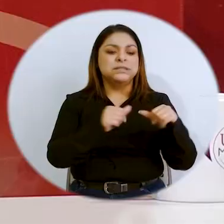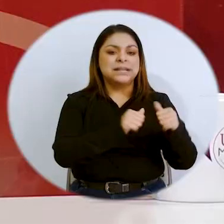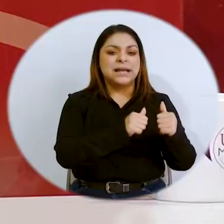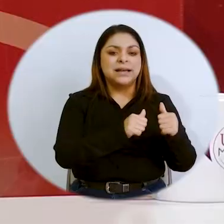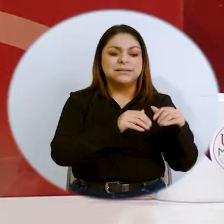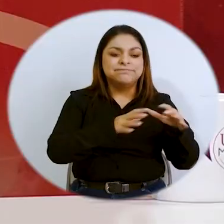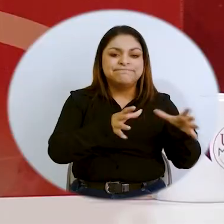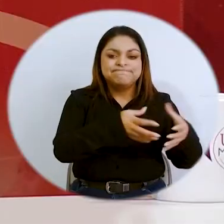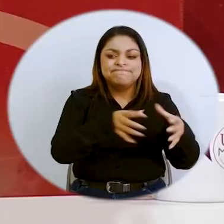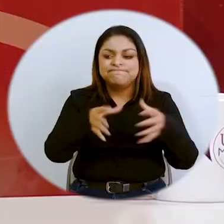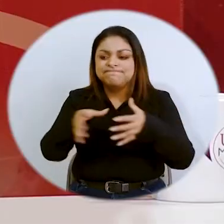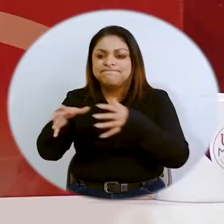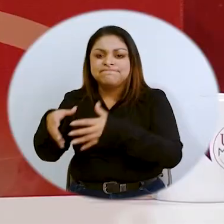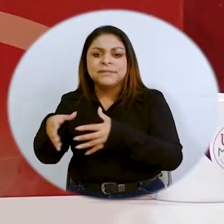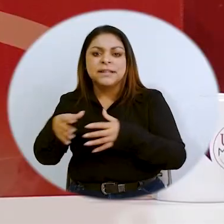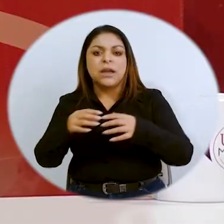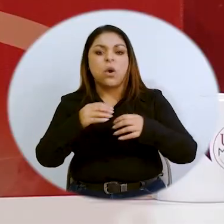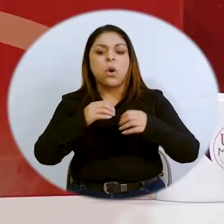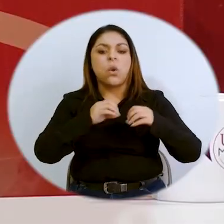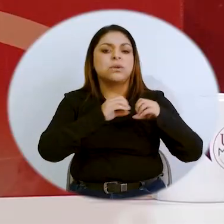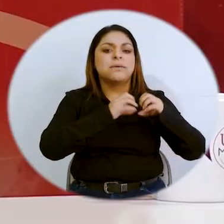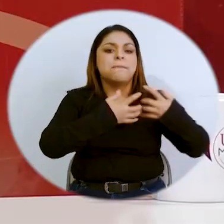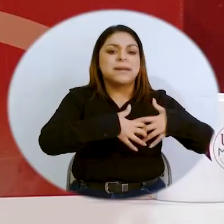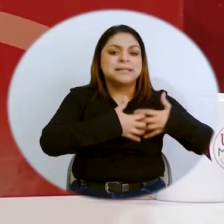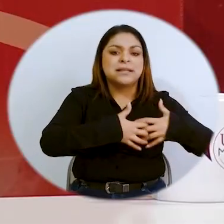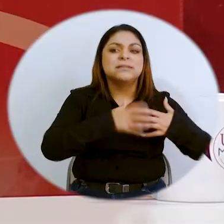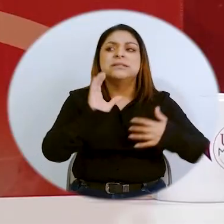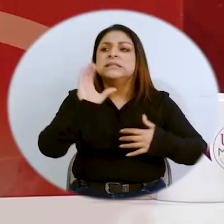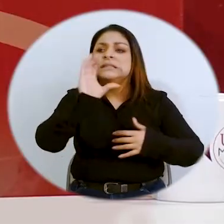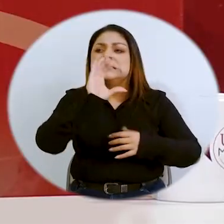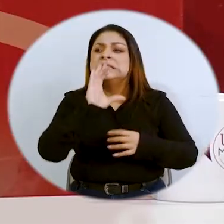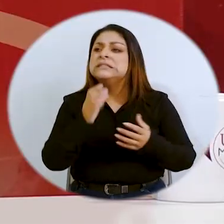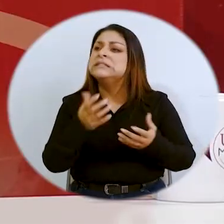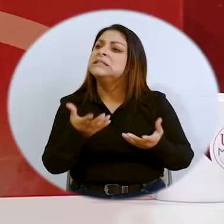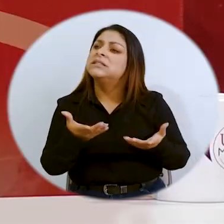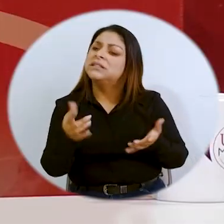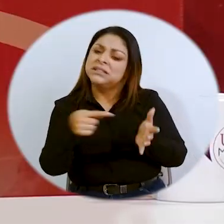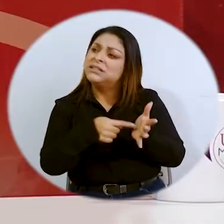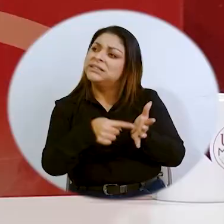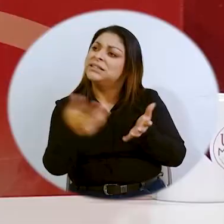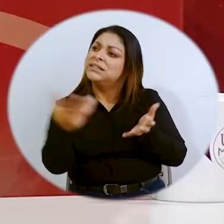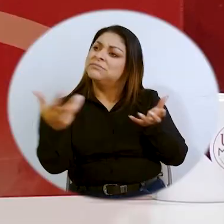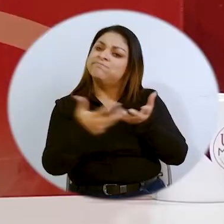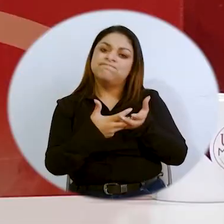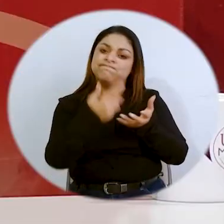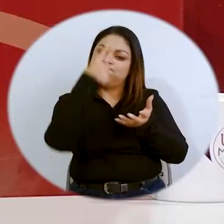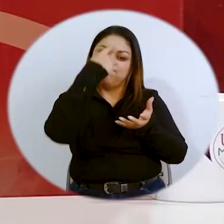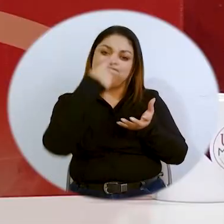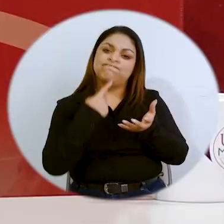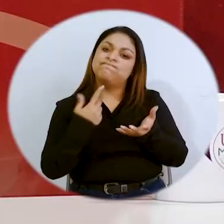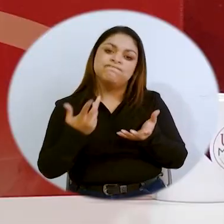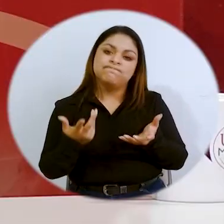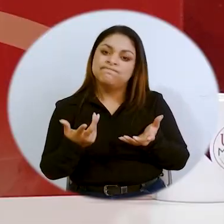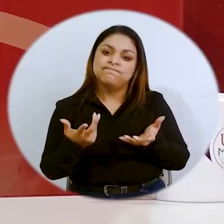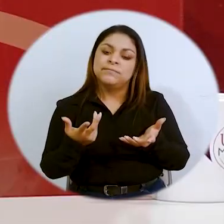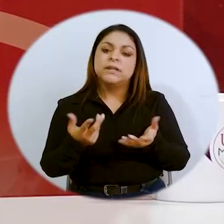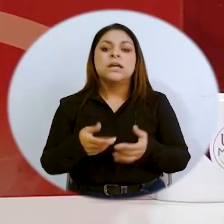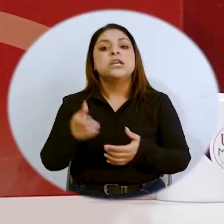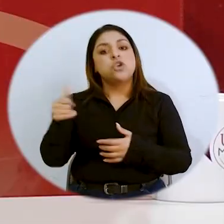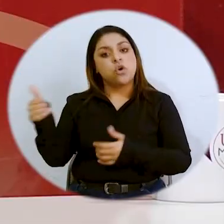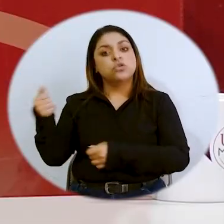hay empresas buscando trabajadores y no los encuentran, ¿verdad? Niveles de calificación alta, mientras que hay